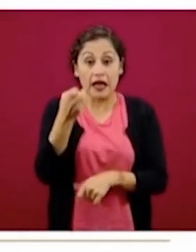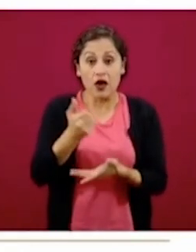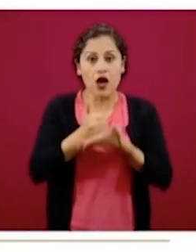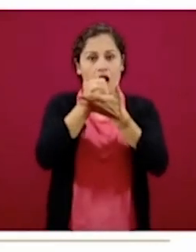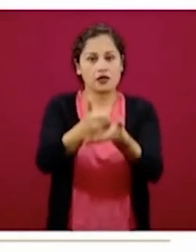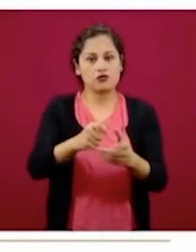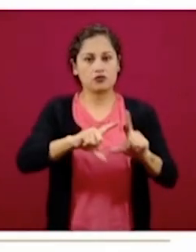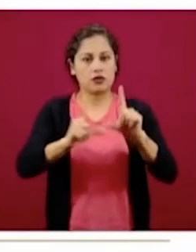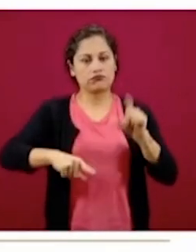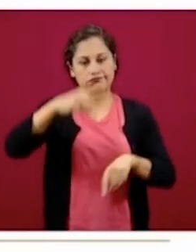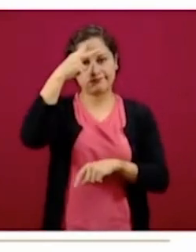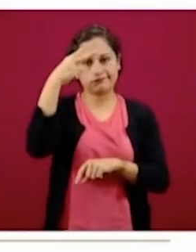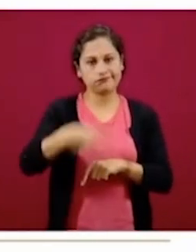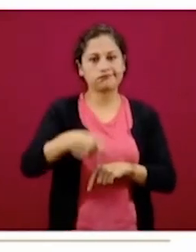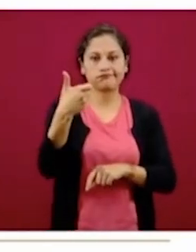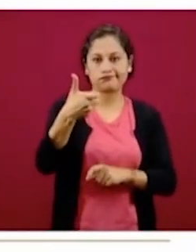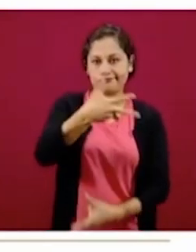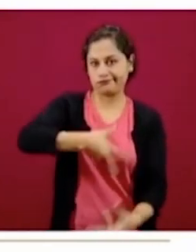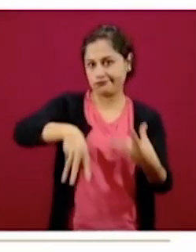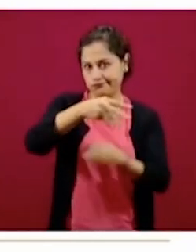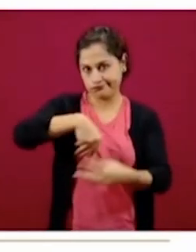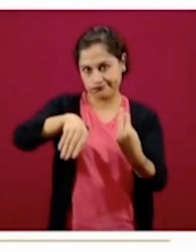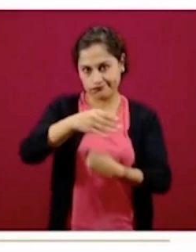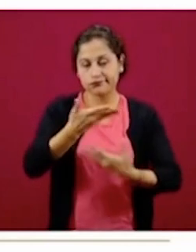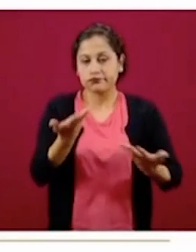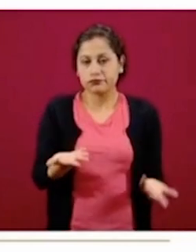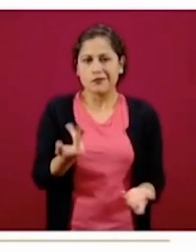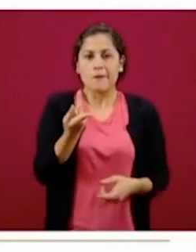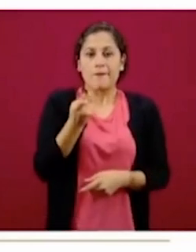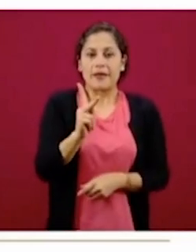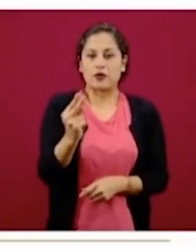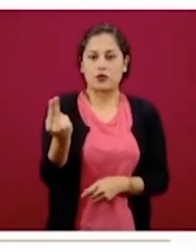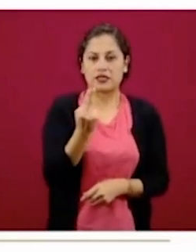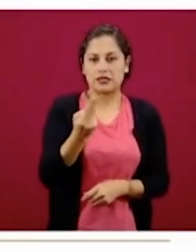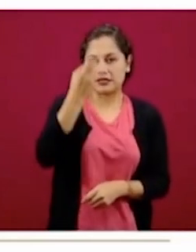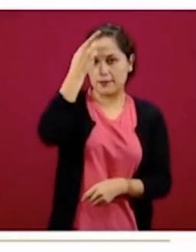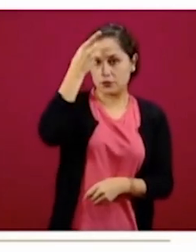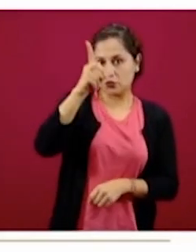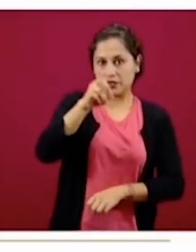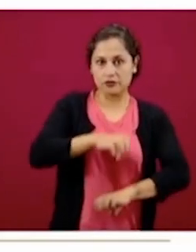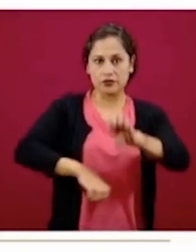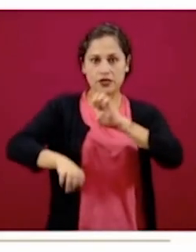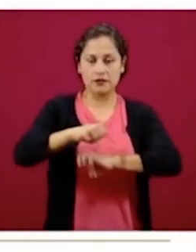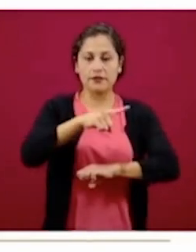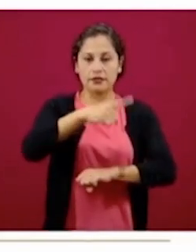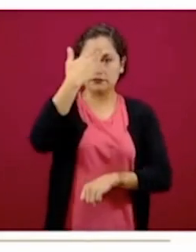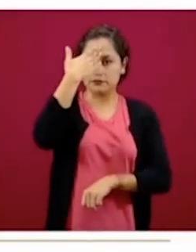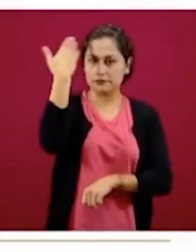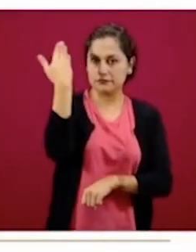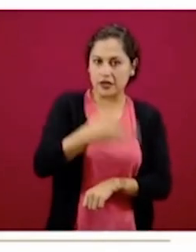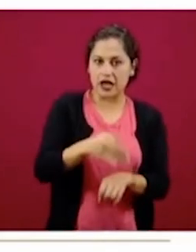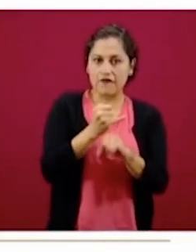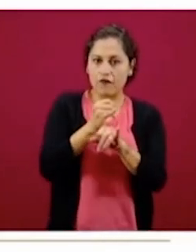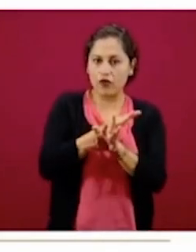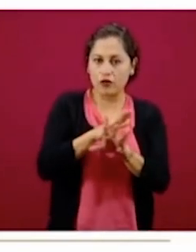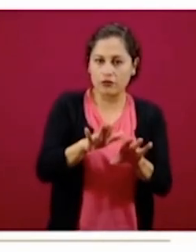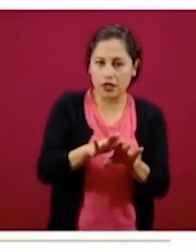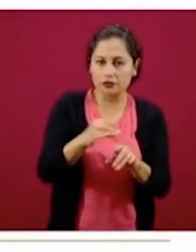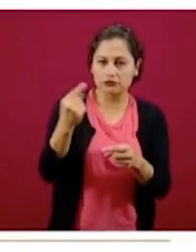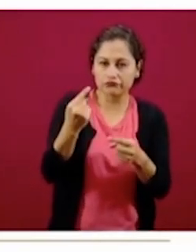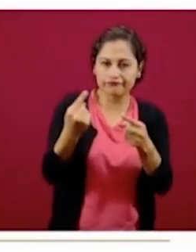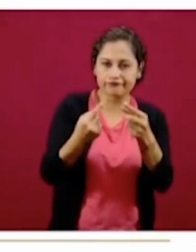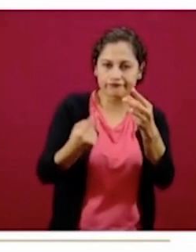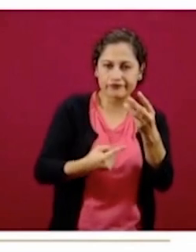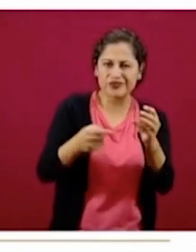Para esto necesitamos empresarios informados, capacitados, que sepan de qué se trata este asunto de exportar.